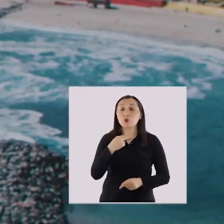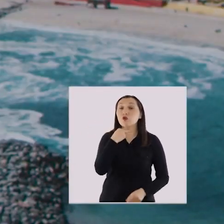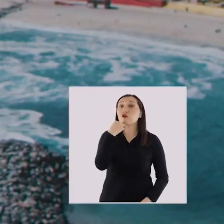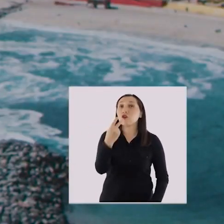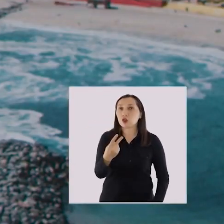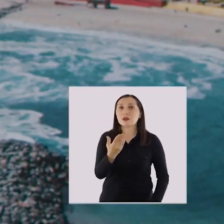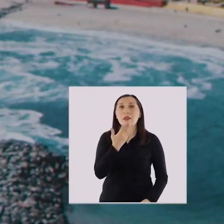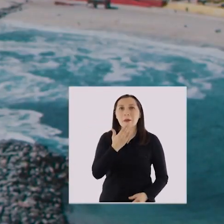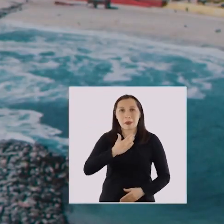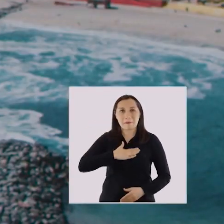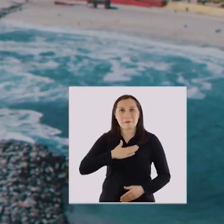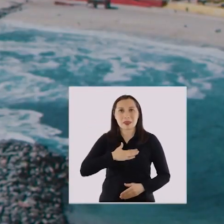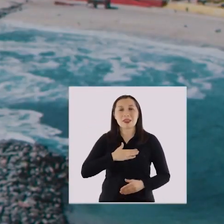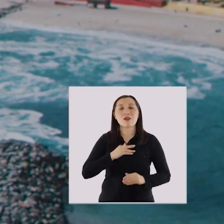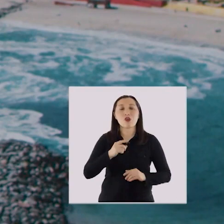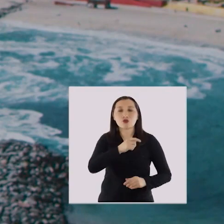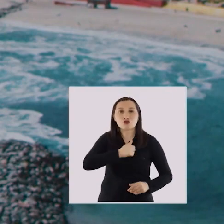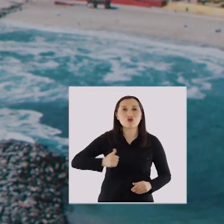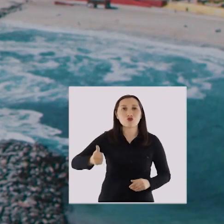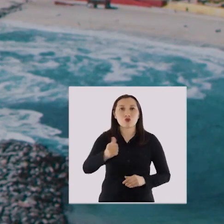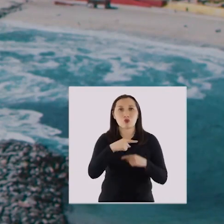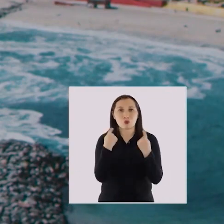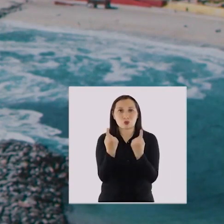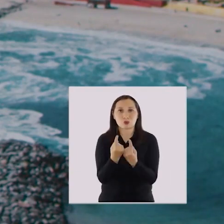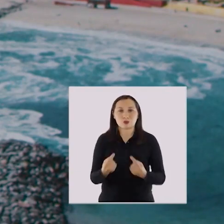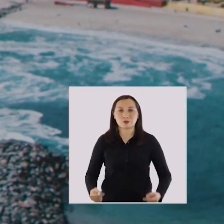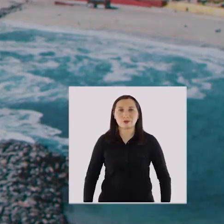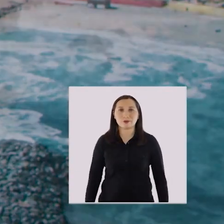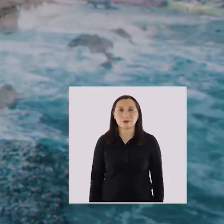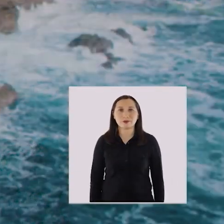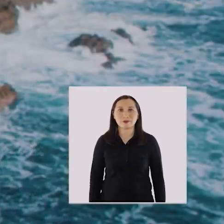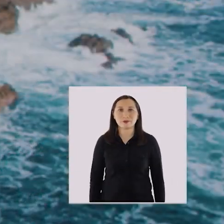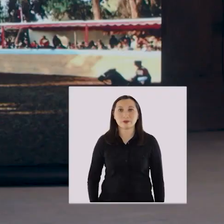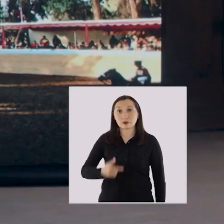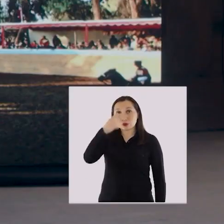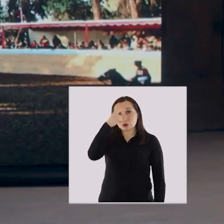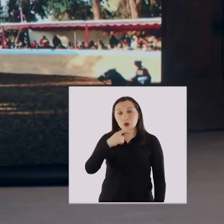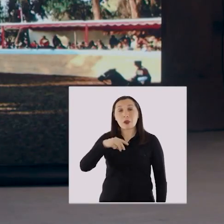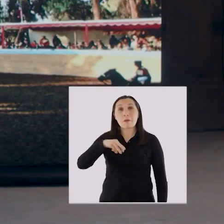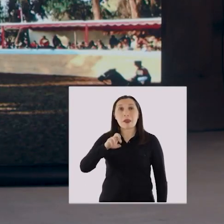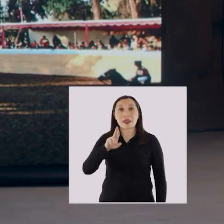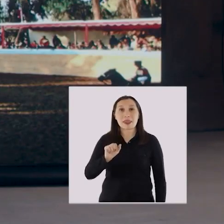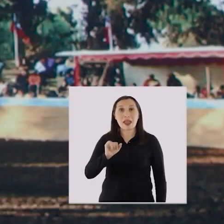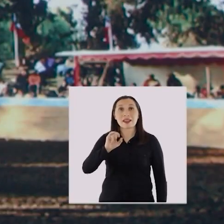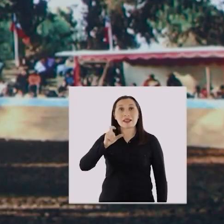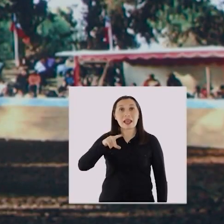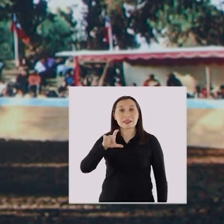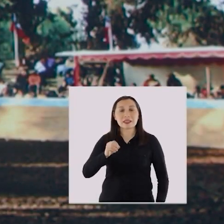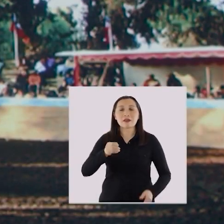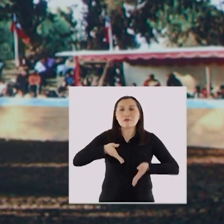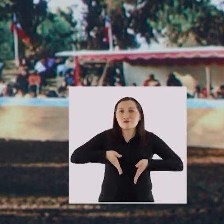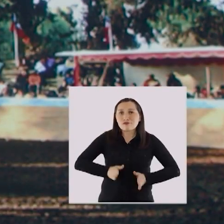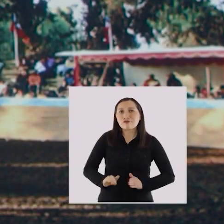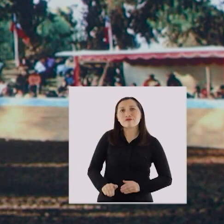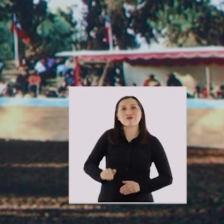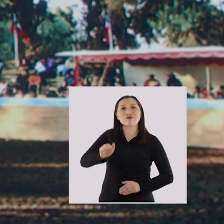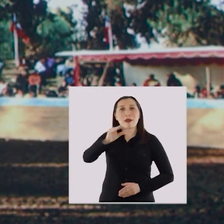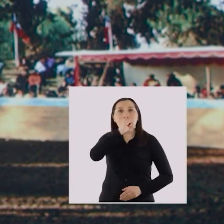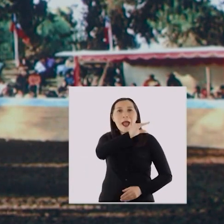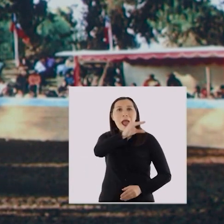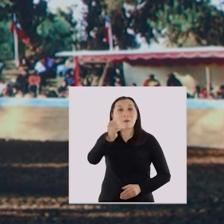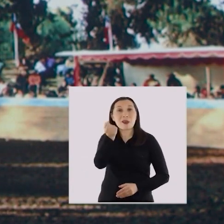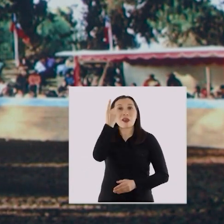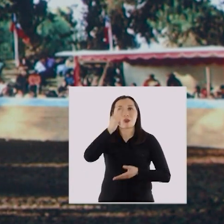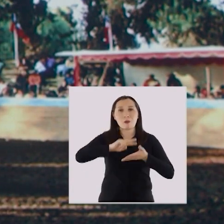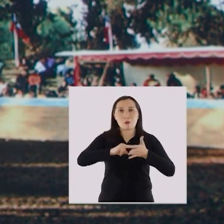tu voz es también la mía y la de todos nosotros. Soy María Ignacia Castro, nacida y criada en el campo. Por eso